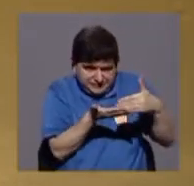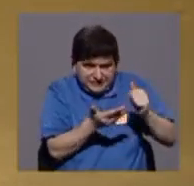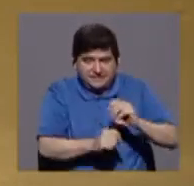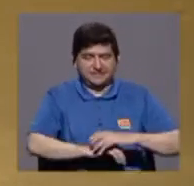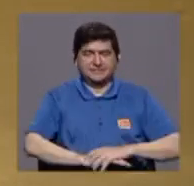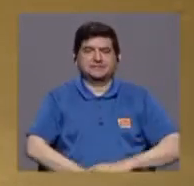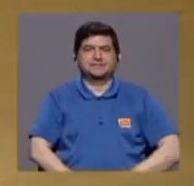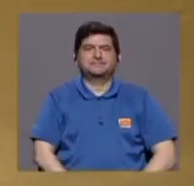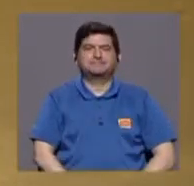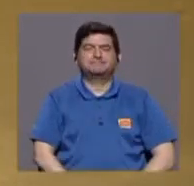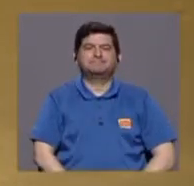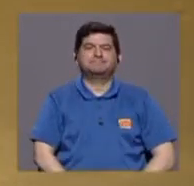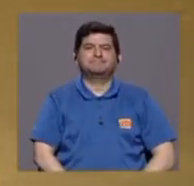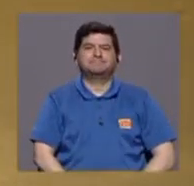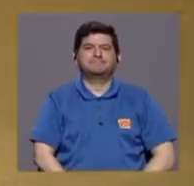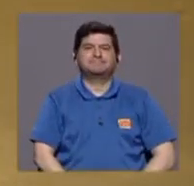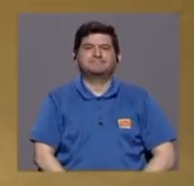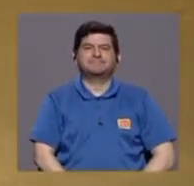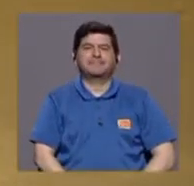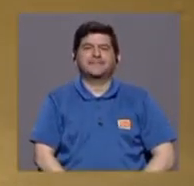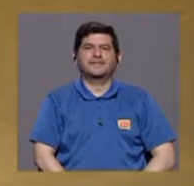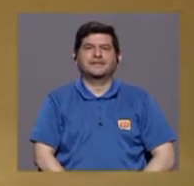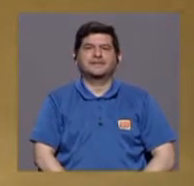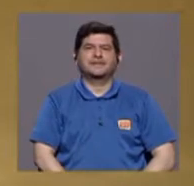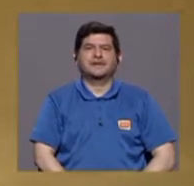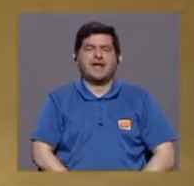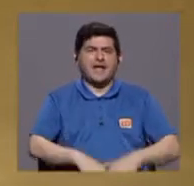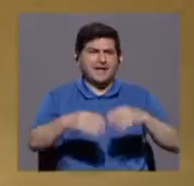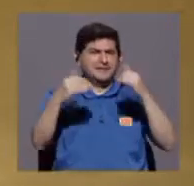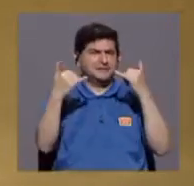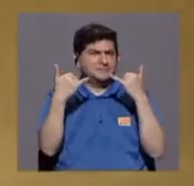realidad mucho del proceso está ya